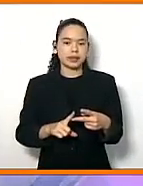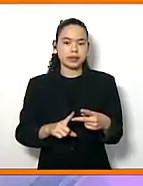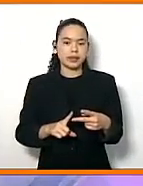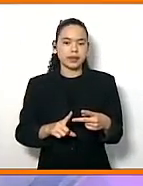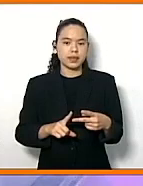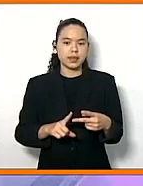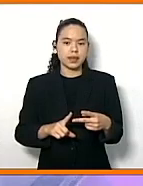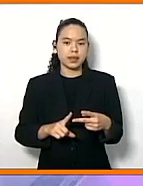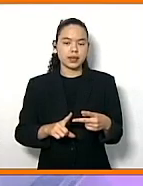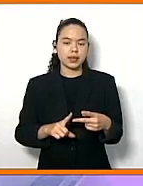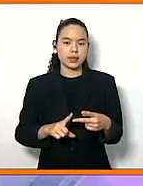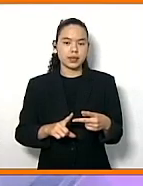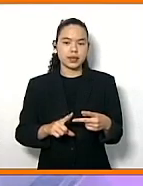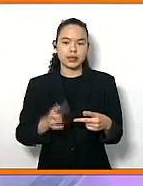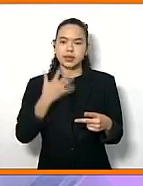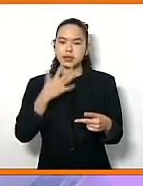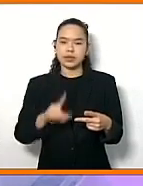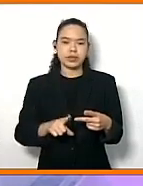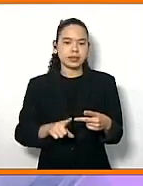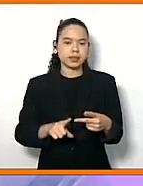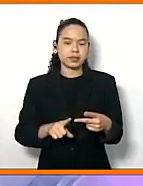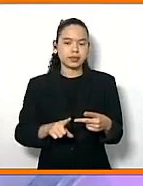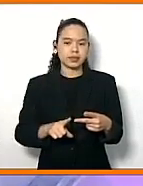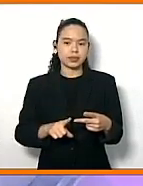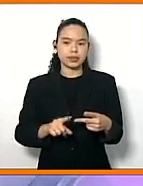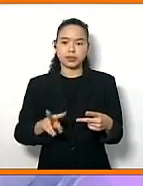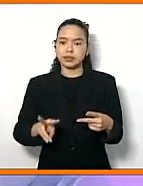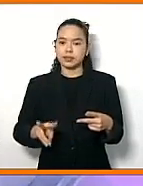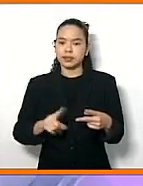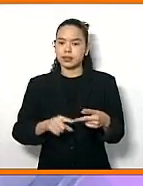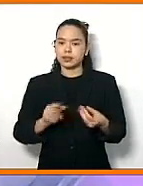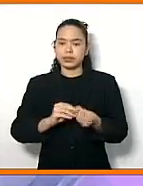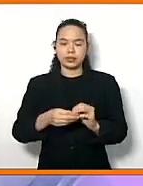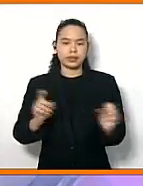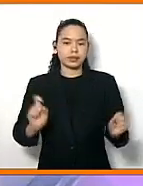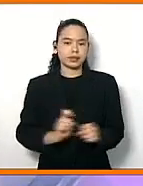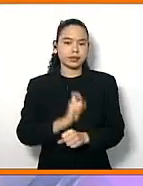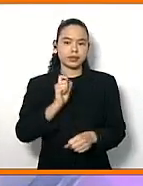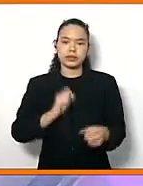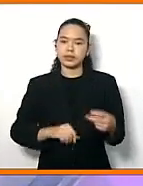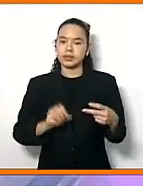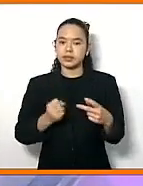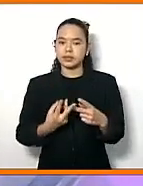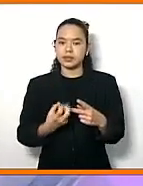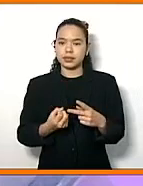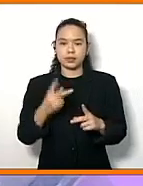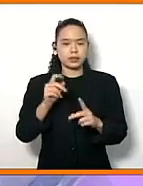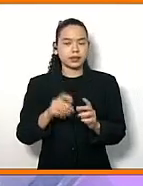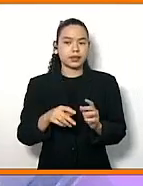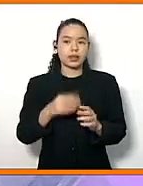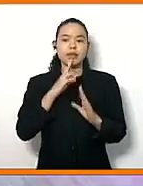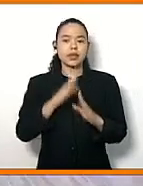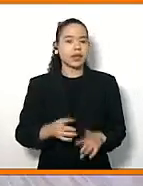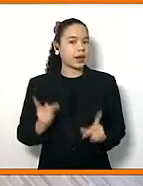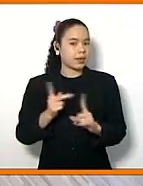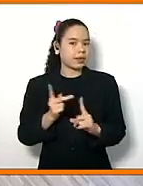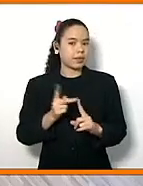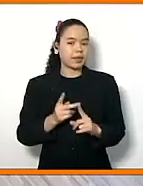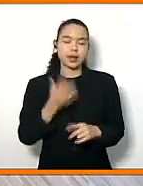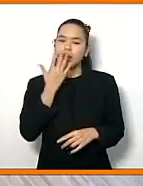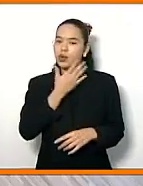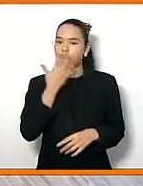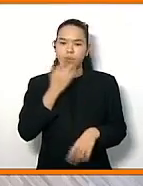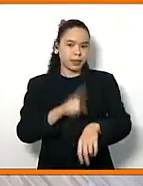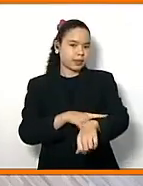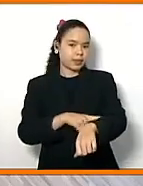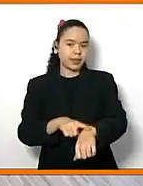dígito. Suerte, porque este es el 2. Segundo número ganador es el 12 con su catrachada negro. Con gusto repito, tus